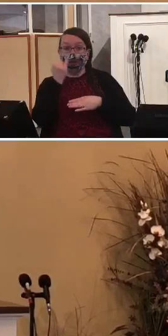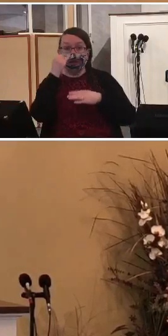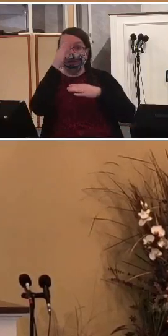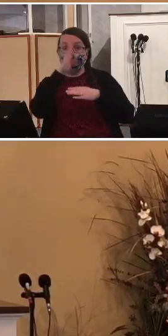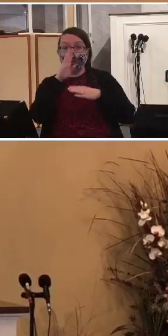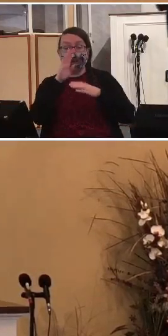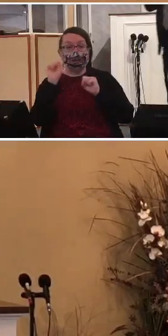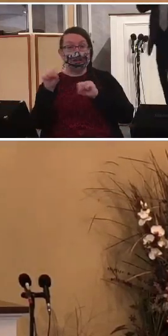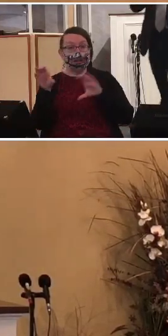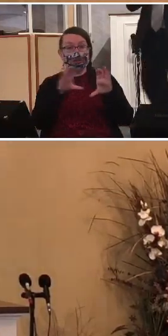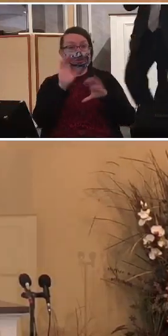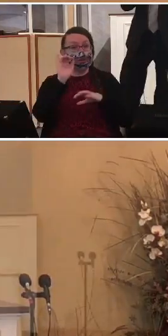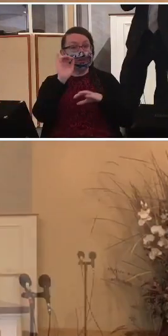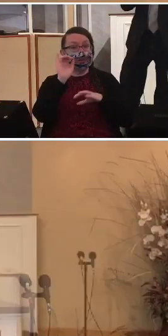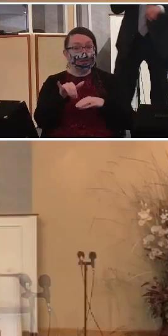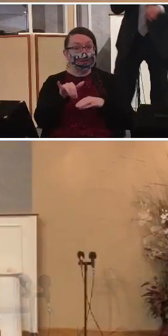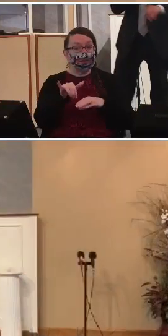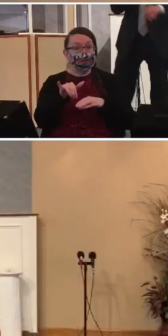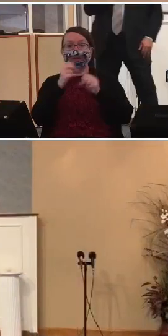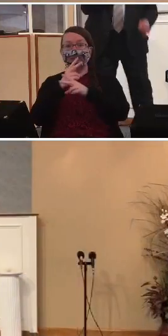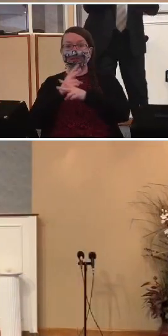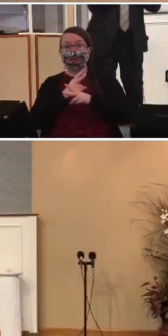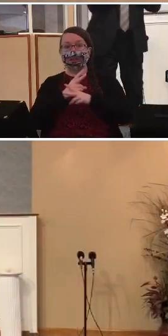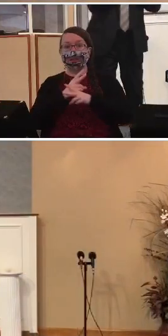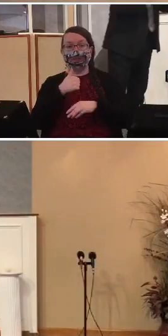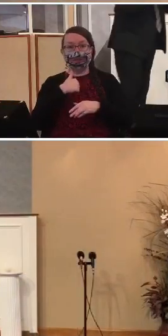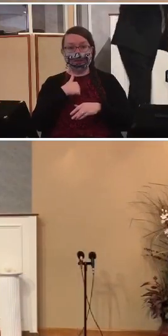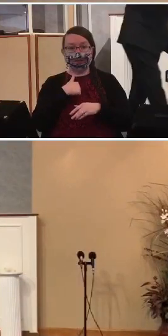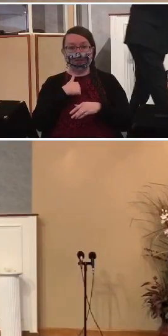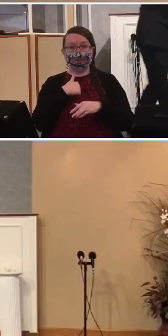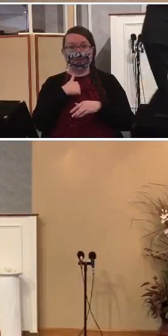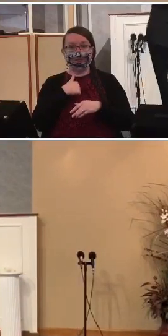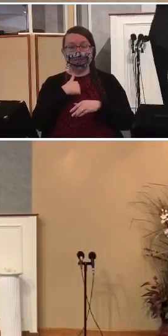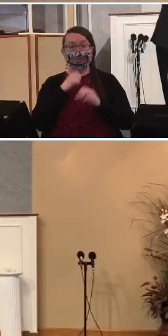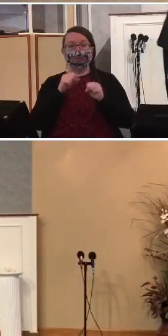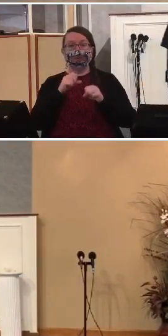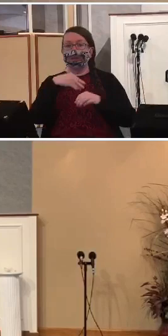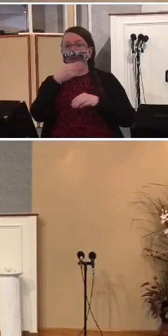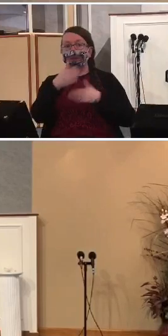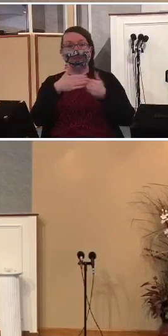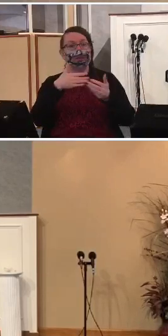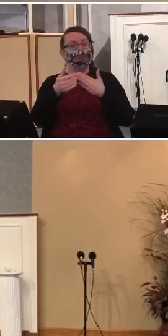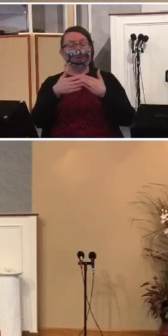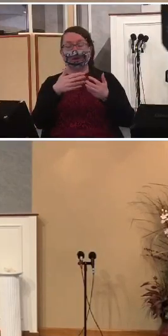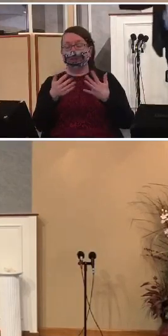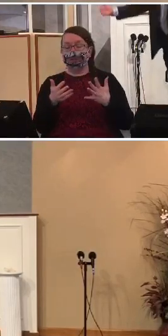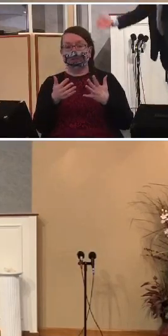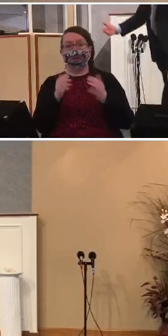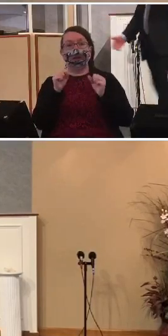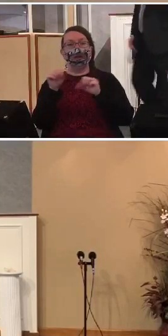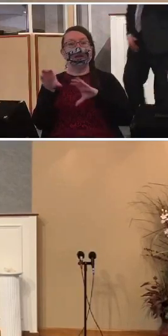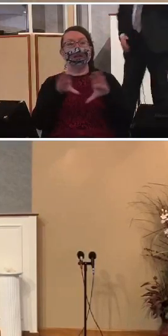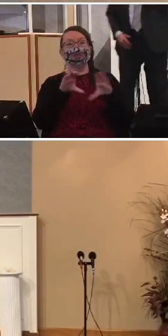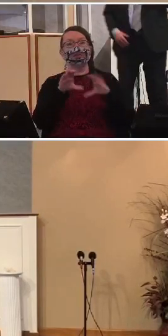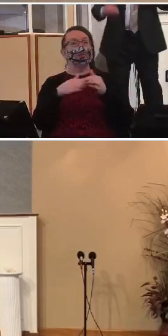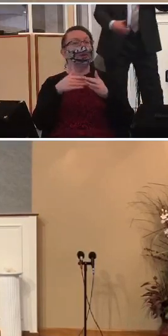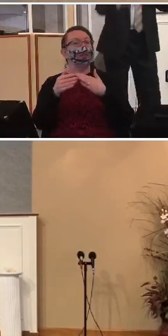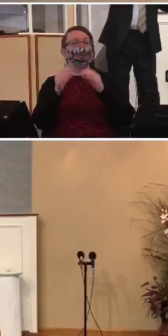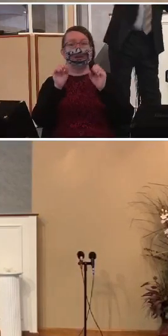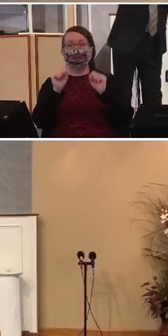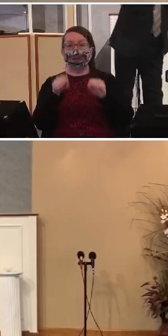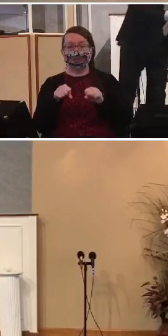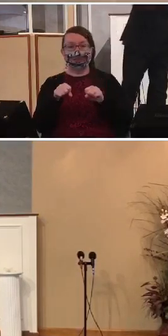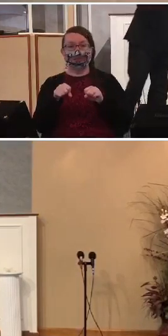puede hacer eso, entonces Dios puede encargarse de mí y yo voy a dar todo lo que yo pueda, y yo voy a dar todo lo que yo